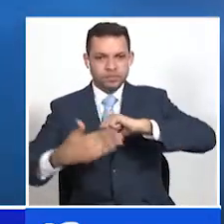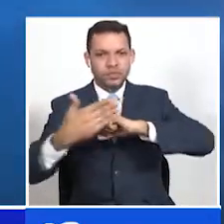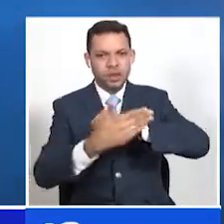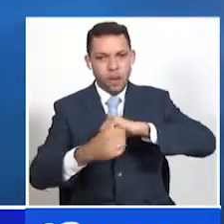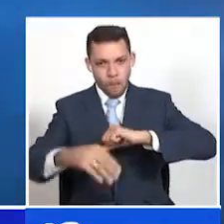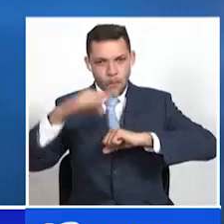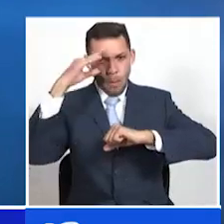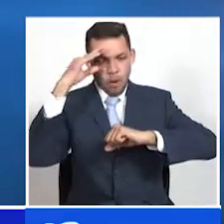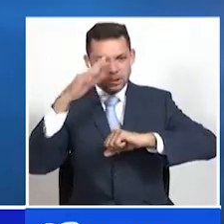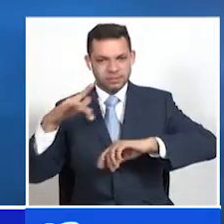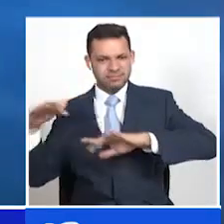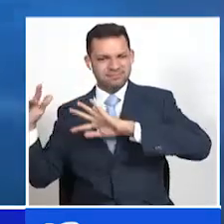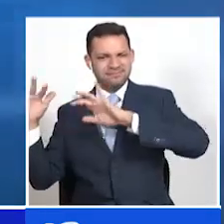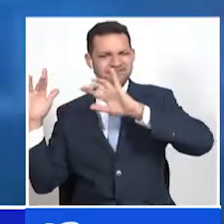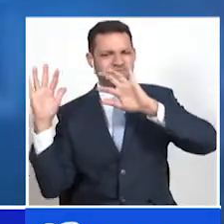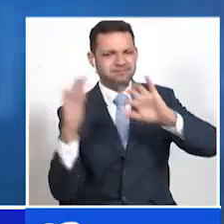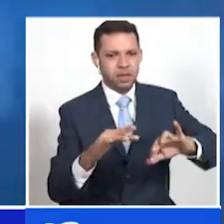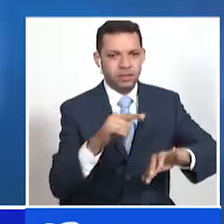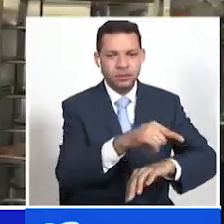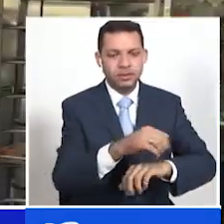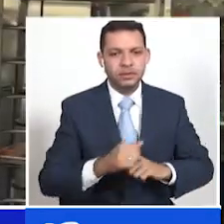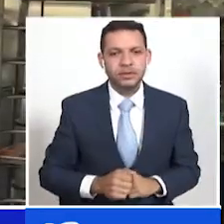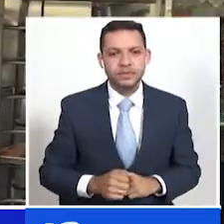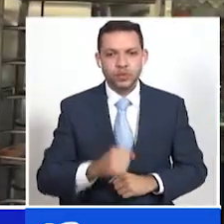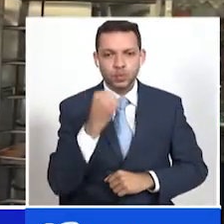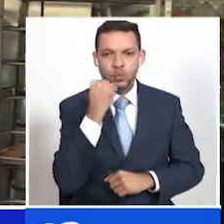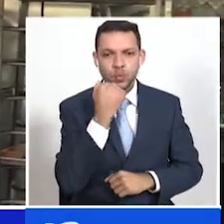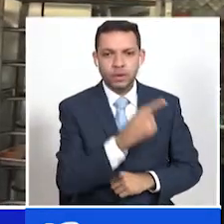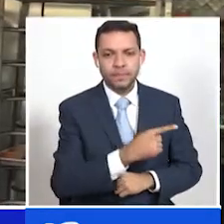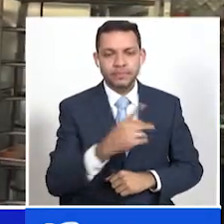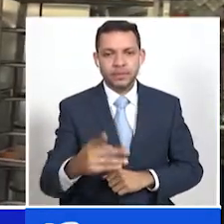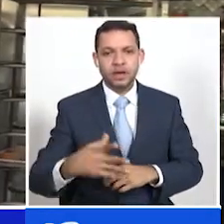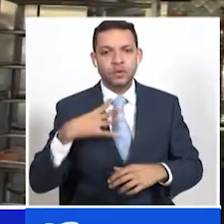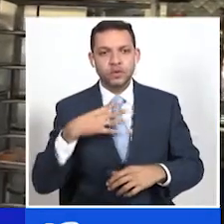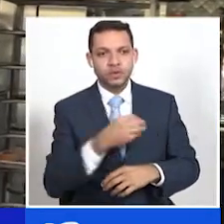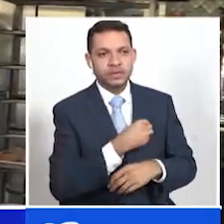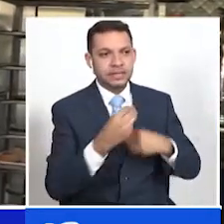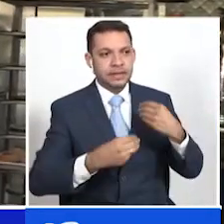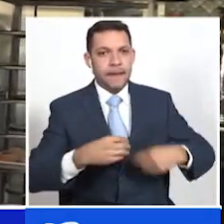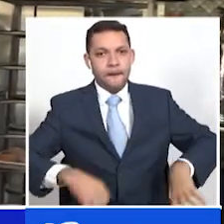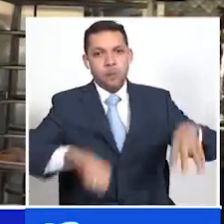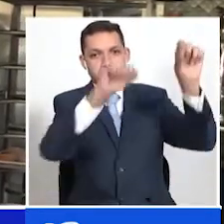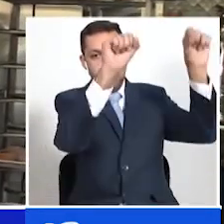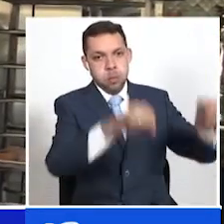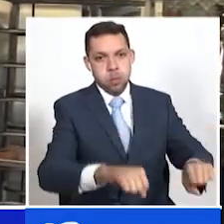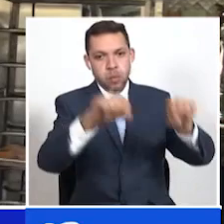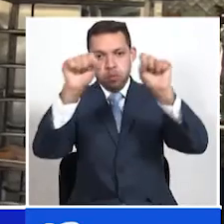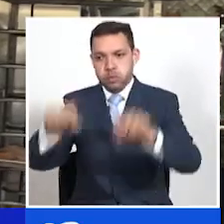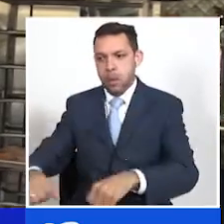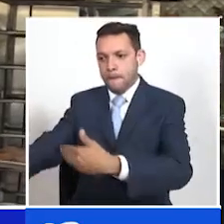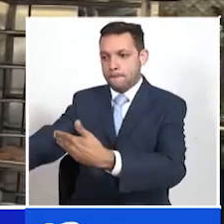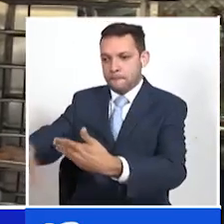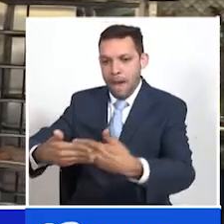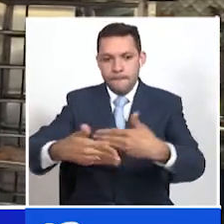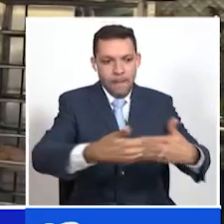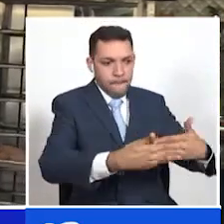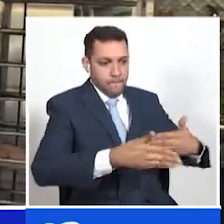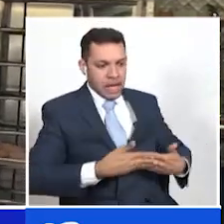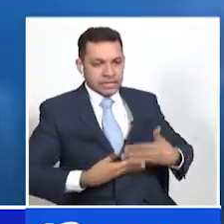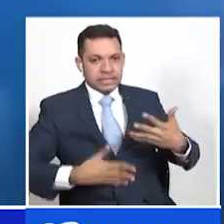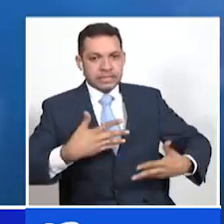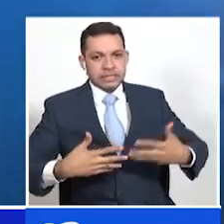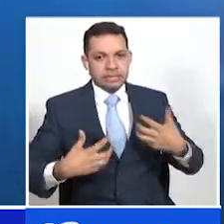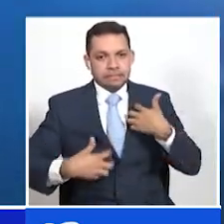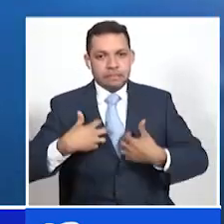controlar al grupo de desadaptados. La policía se arrimó y dijo que bajaran las rejas. Entonces entramos todas las vitrinas y bajamos las